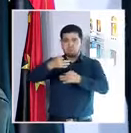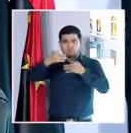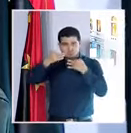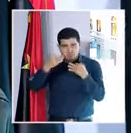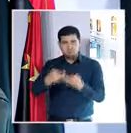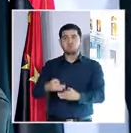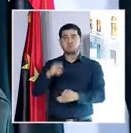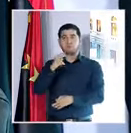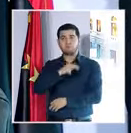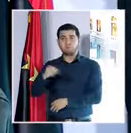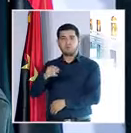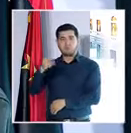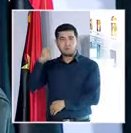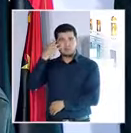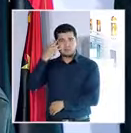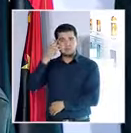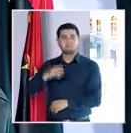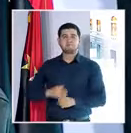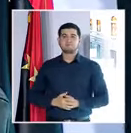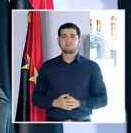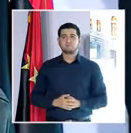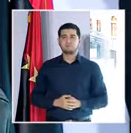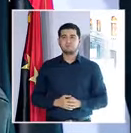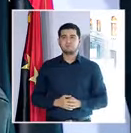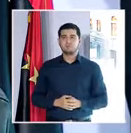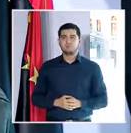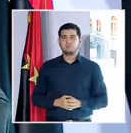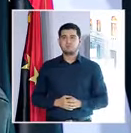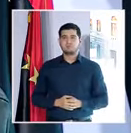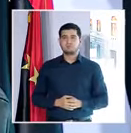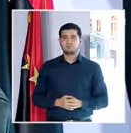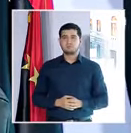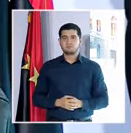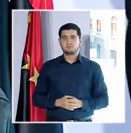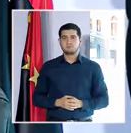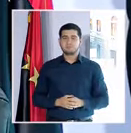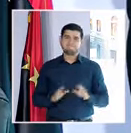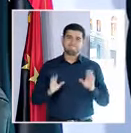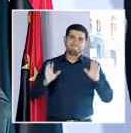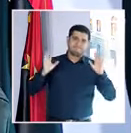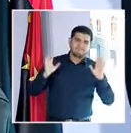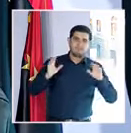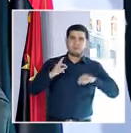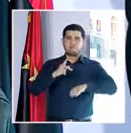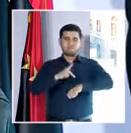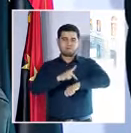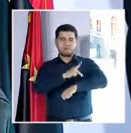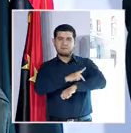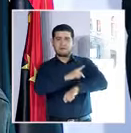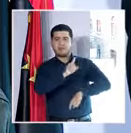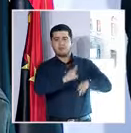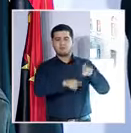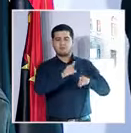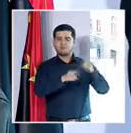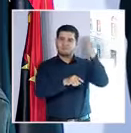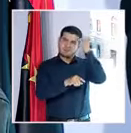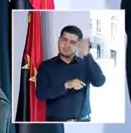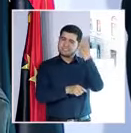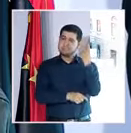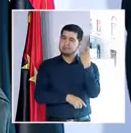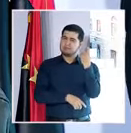de Norte de Santander. La suerte no ha tenido lo mismo los maestros de primaria y hoy están